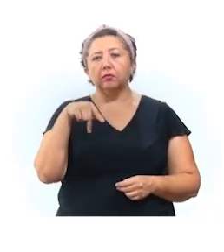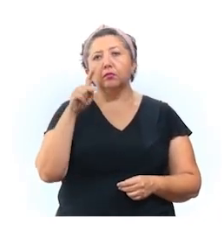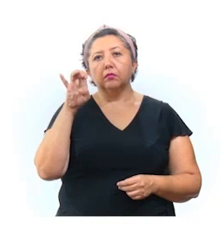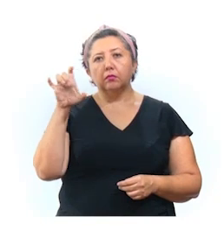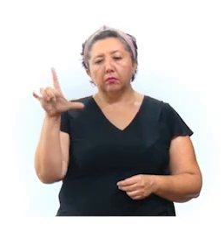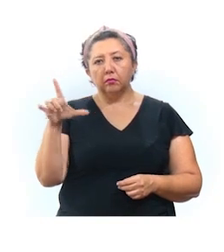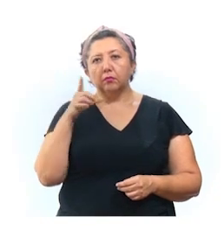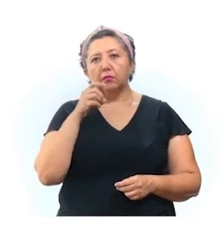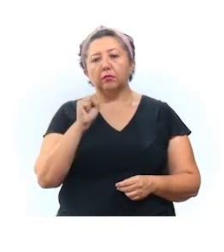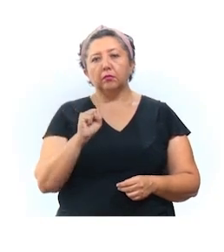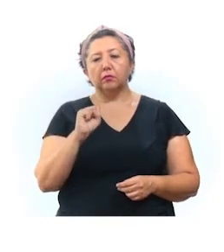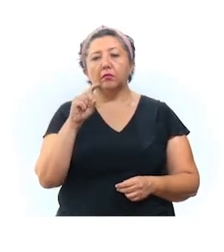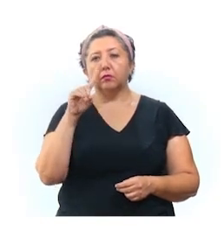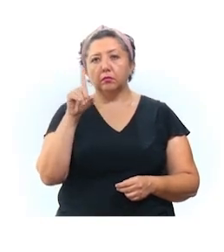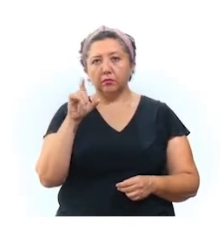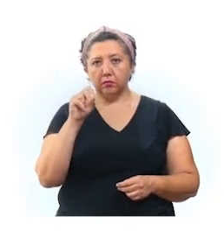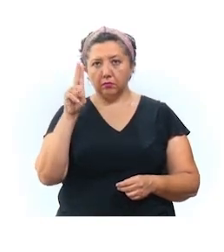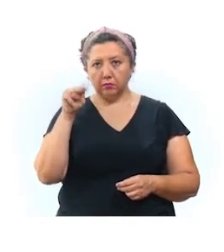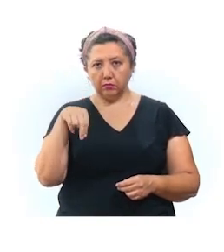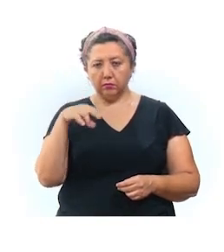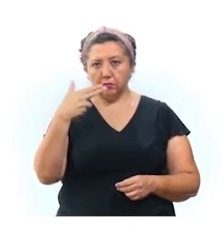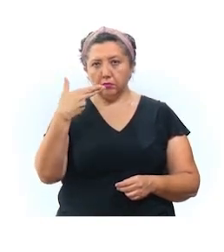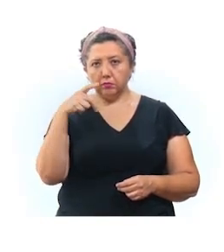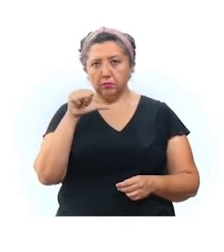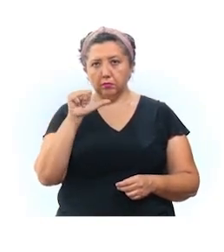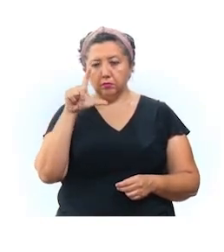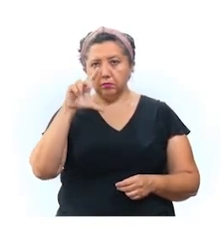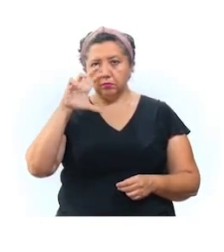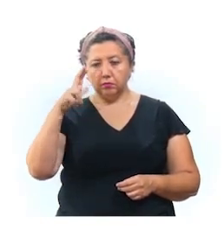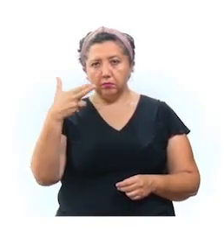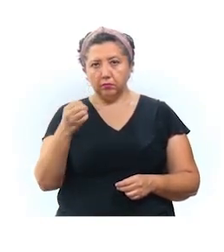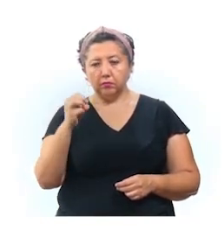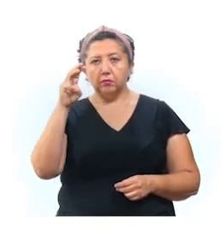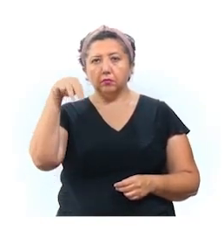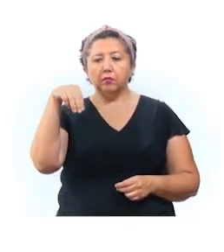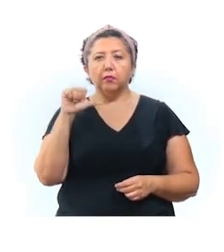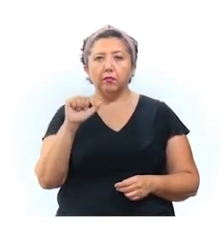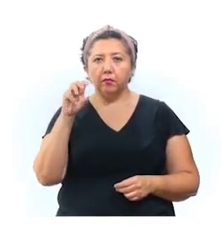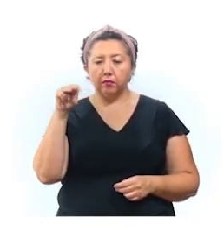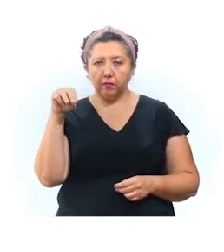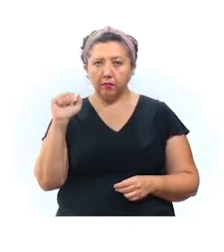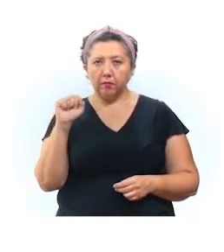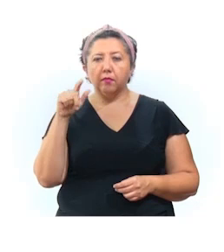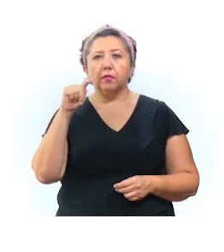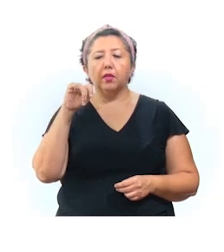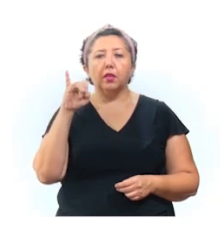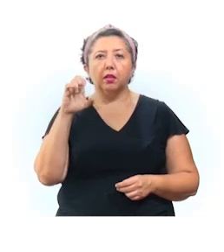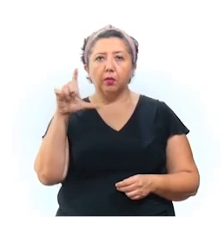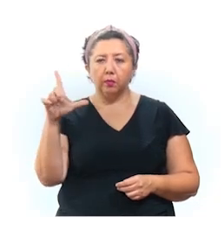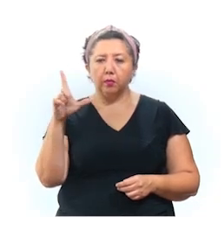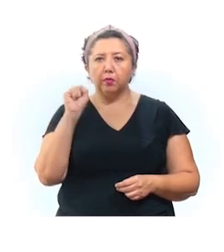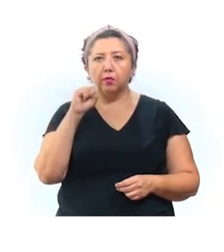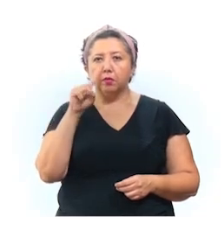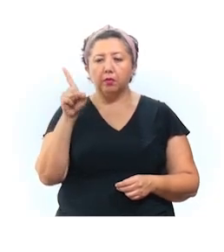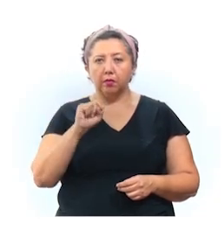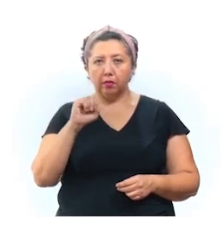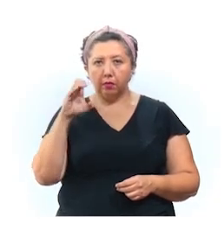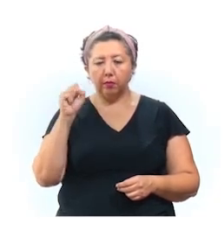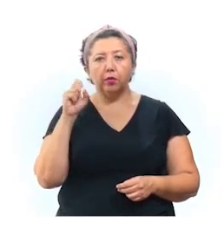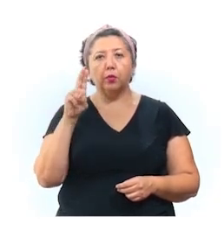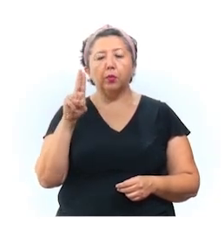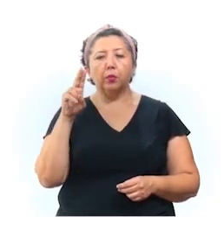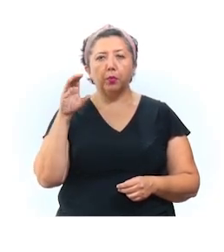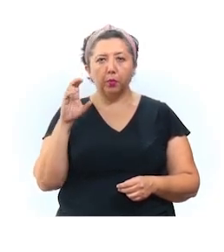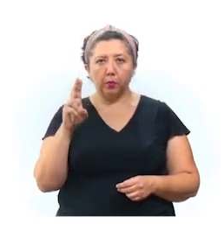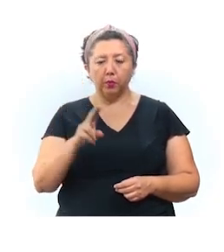Aquil, Chaxinquín, Tzinzantún, Jalachó, Mama, Tecash, Ticul, Timucuy, Tzucacap y